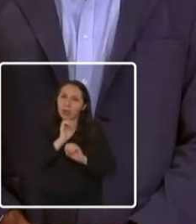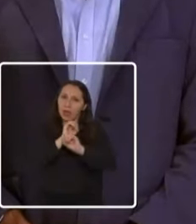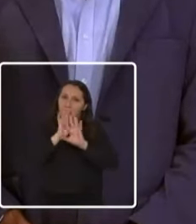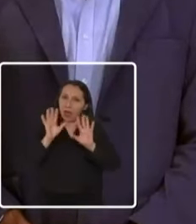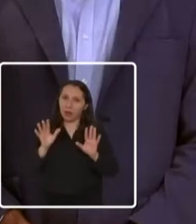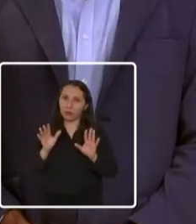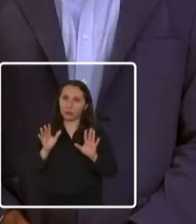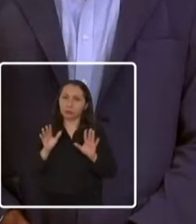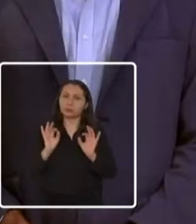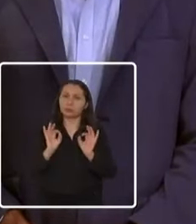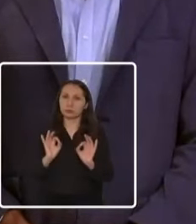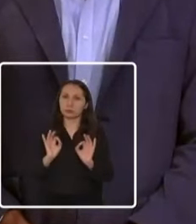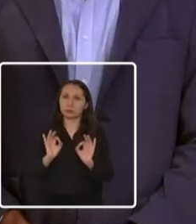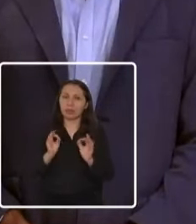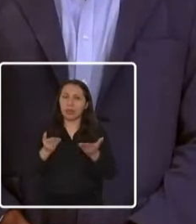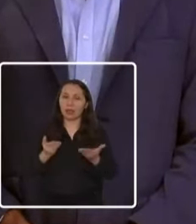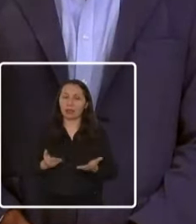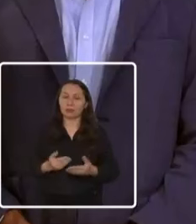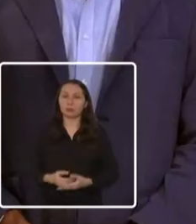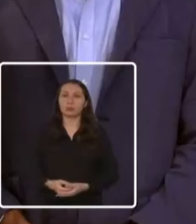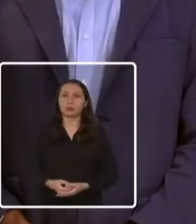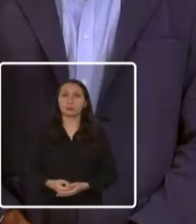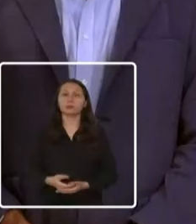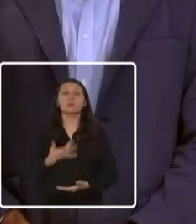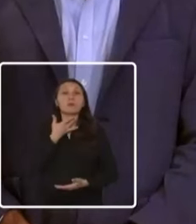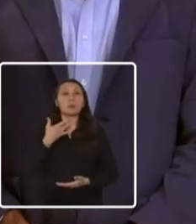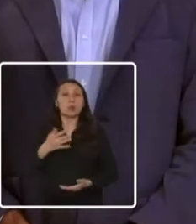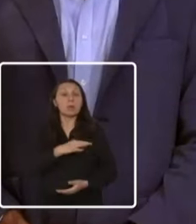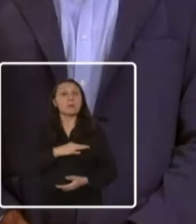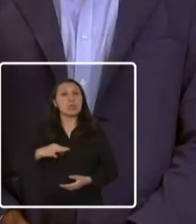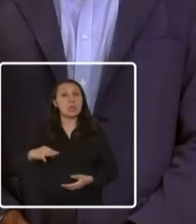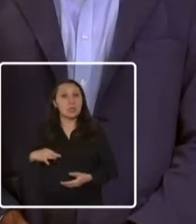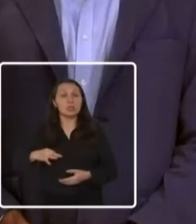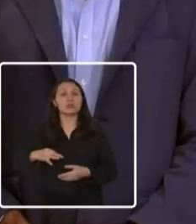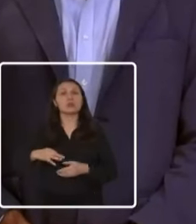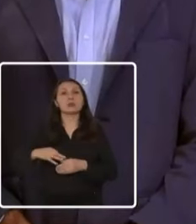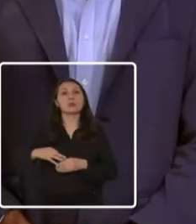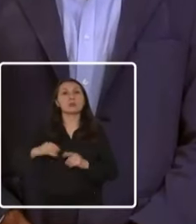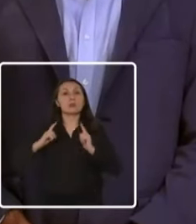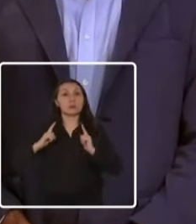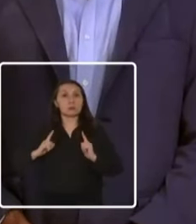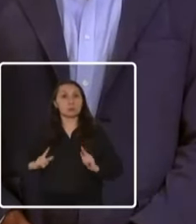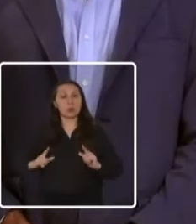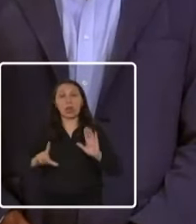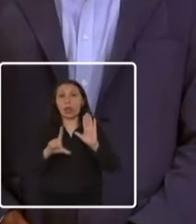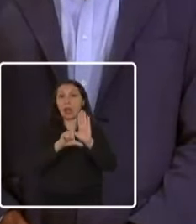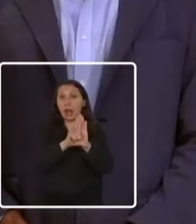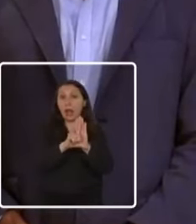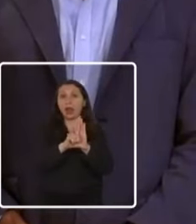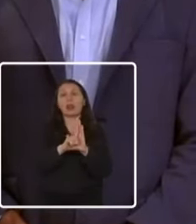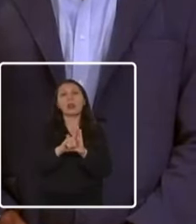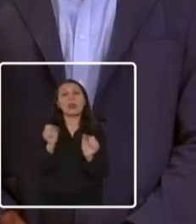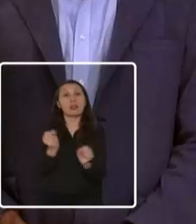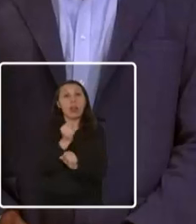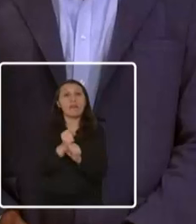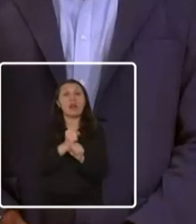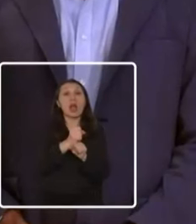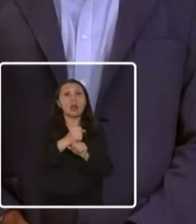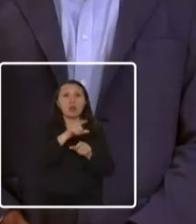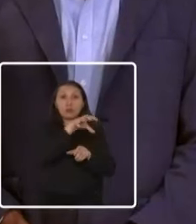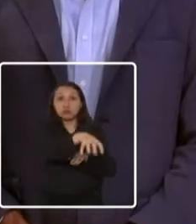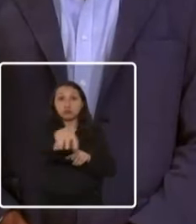clara y precisa en esto. Porque los ministros estén ejerciendo su feriado legal, el trabajo de aquellos